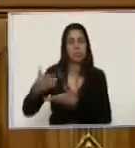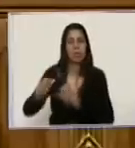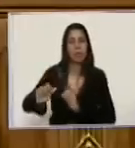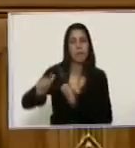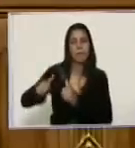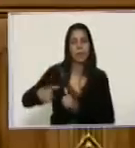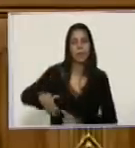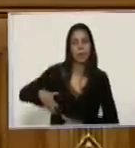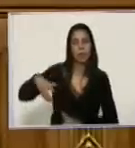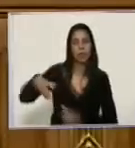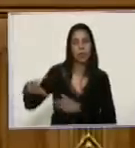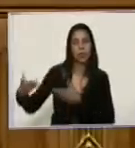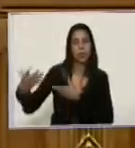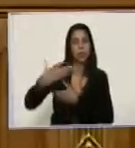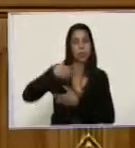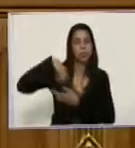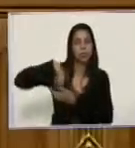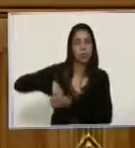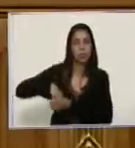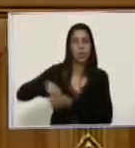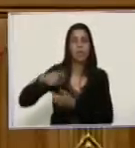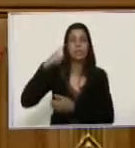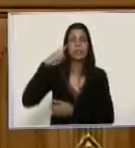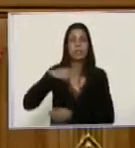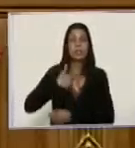con alto contenido de Estado en China.